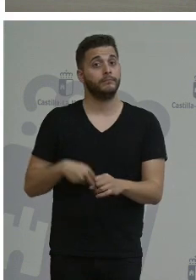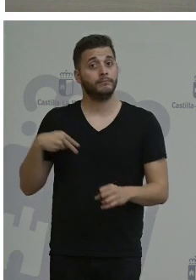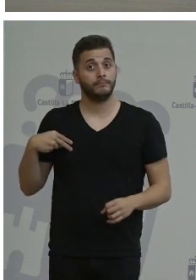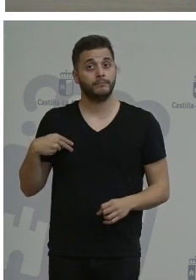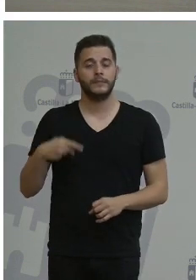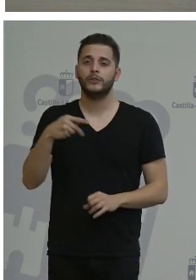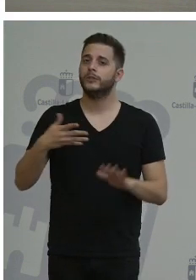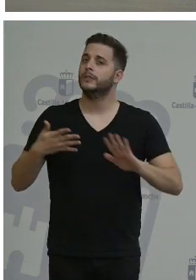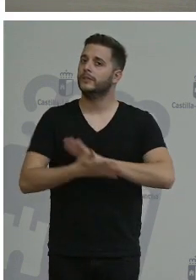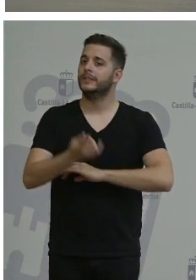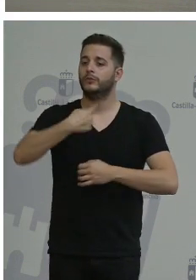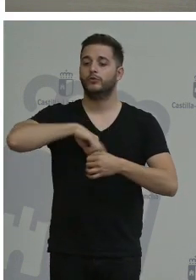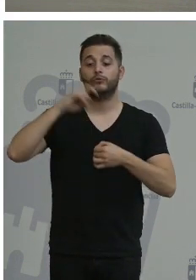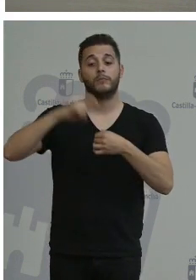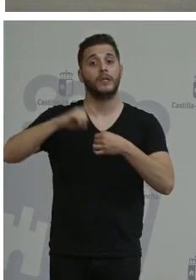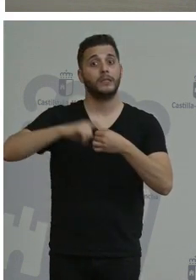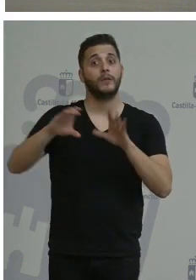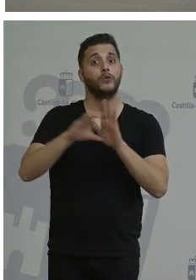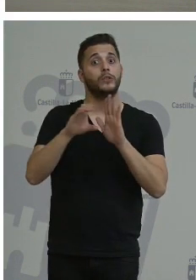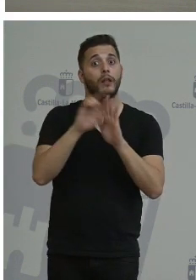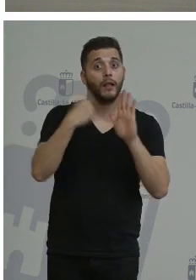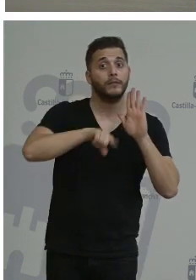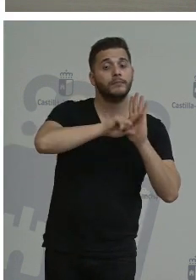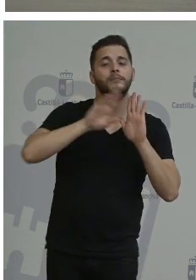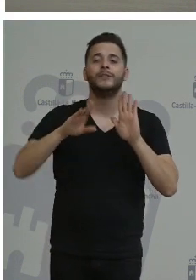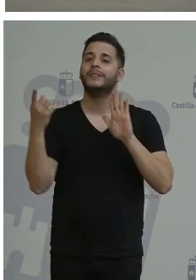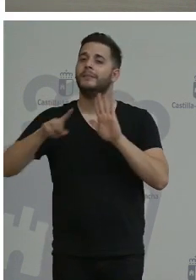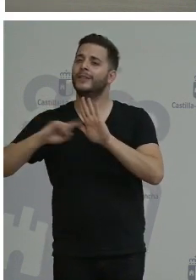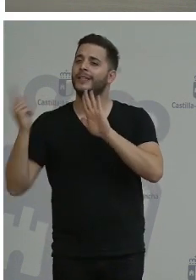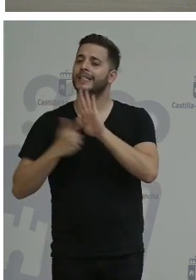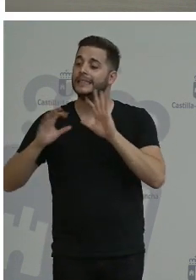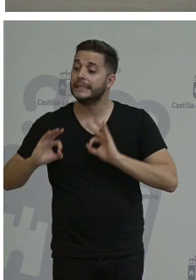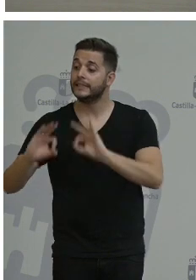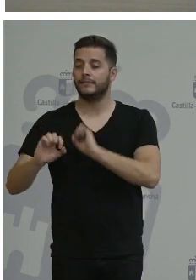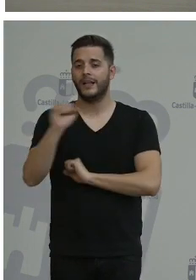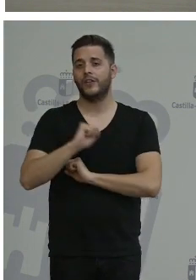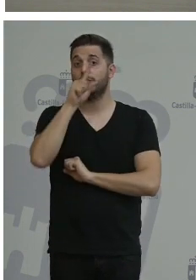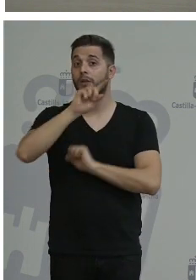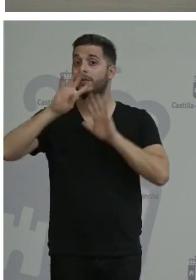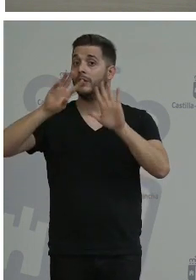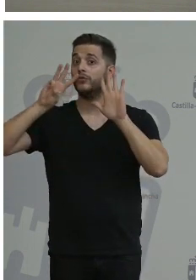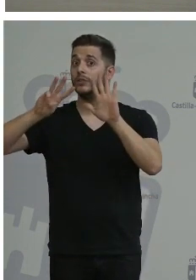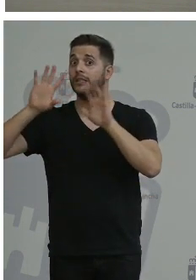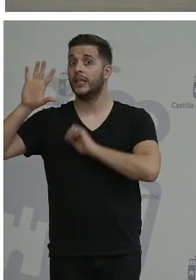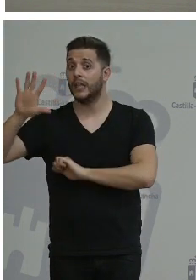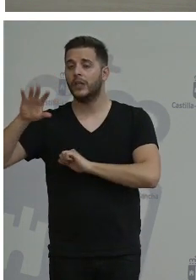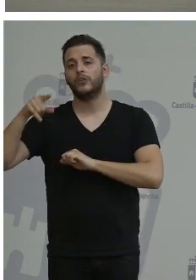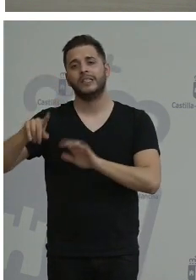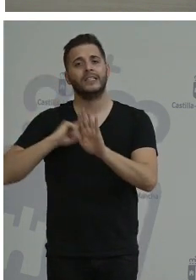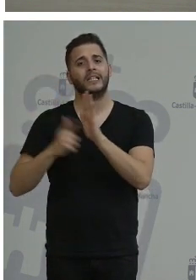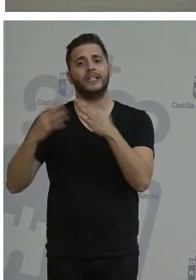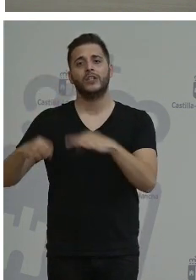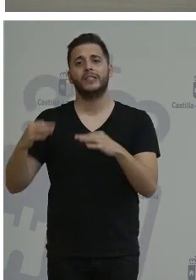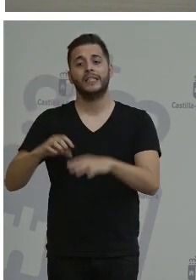participar en esa Constitución, pero también en una ley específica del año 85, que es la Ley Orgánica de Libertad